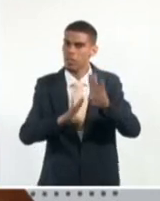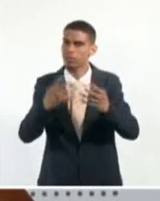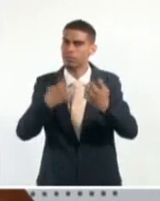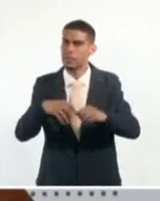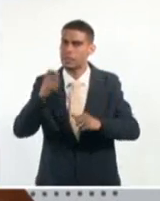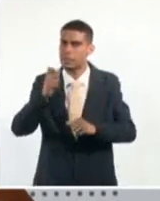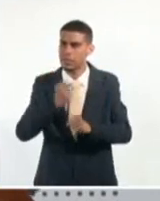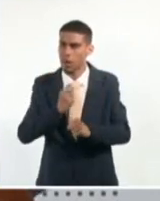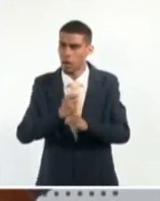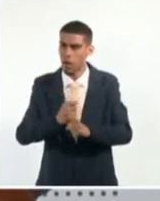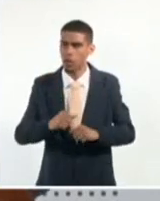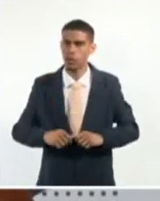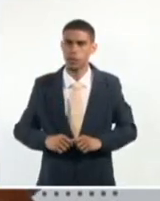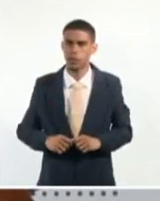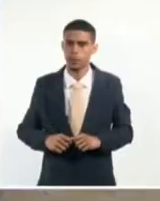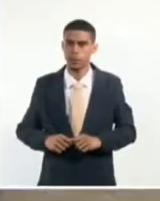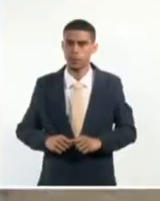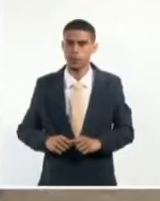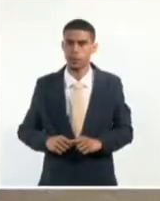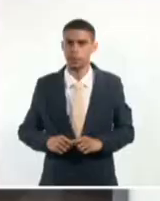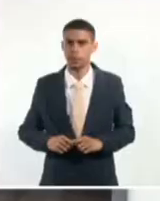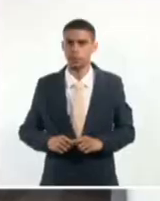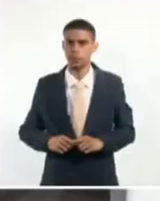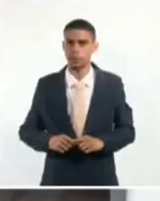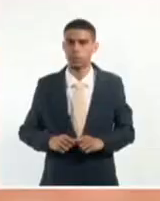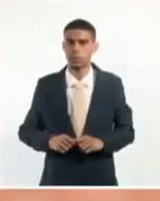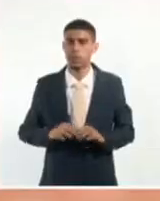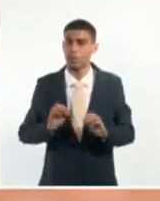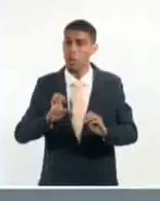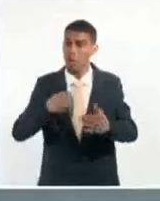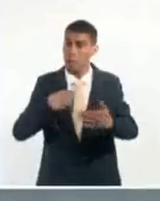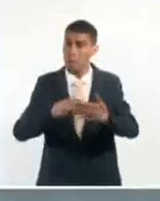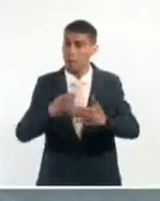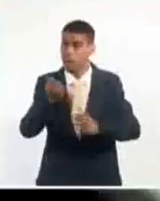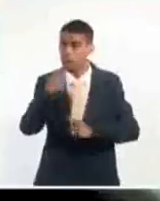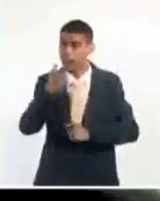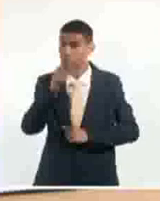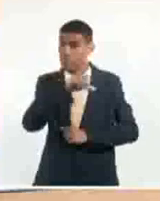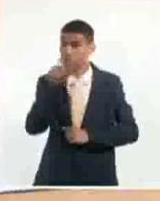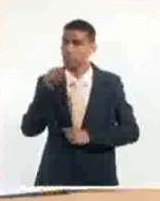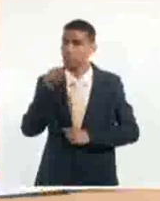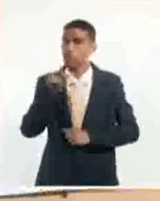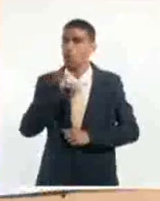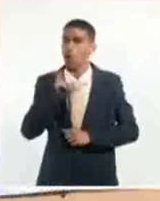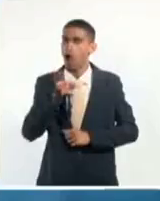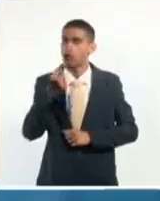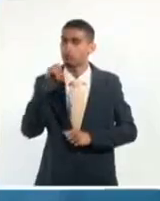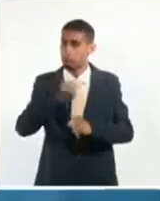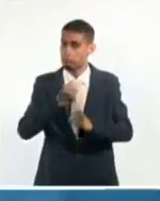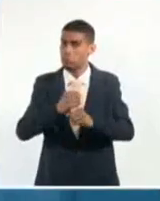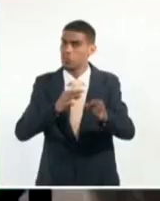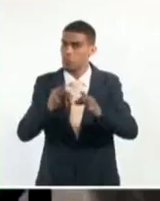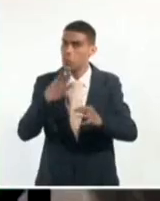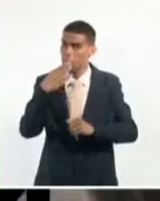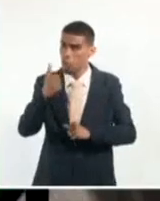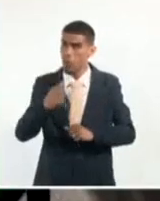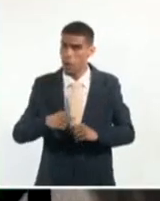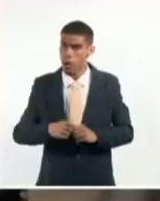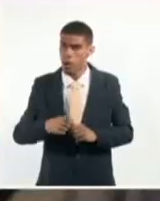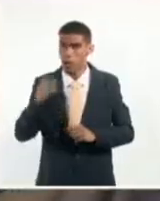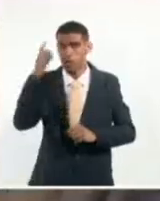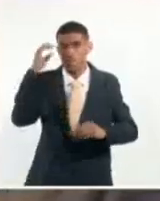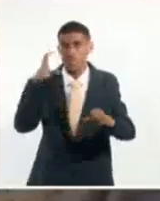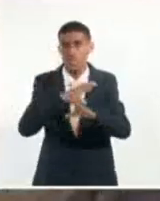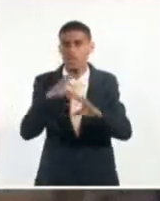que contamos y debemos construir. La industria biofarmacéutica constituye hoy el ejemplo más exitoso de imbricación entre ciencia y